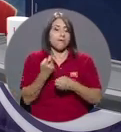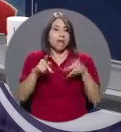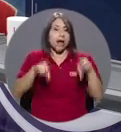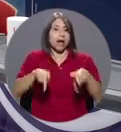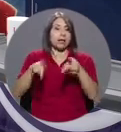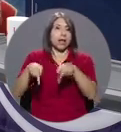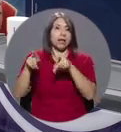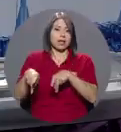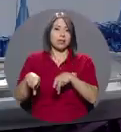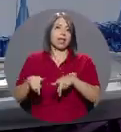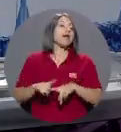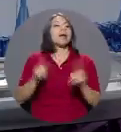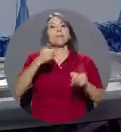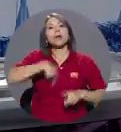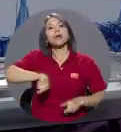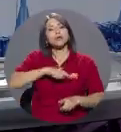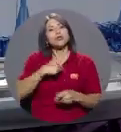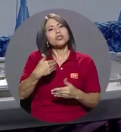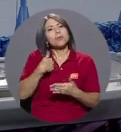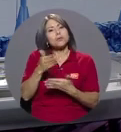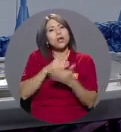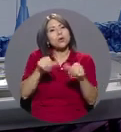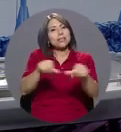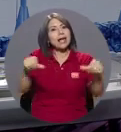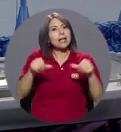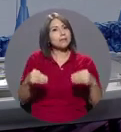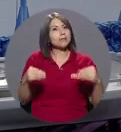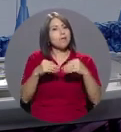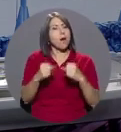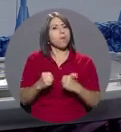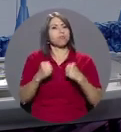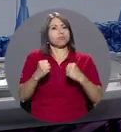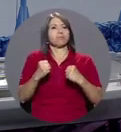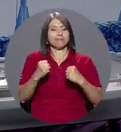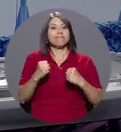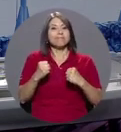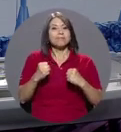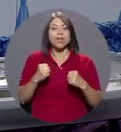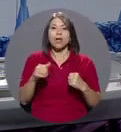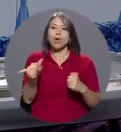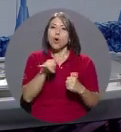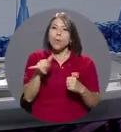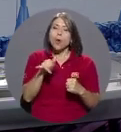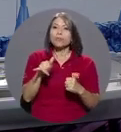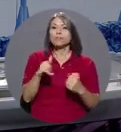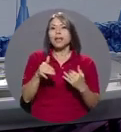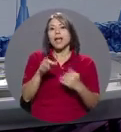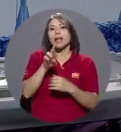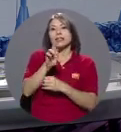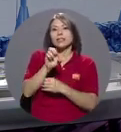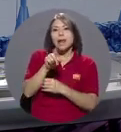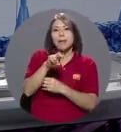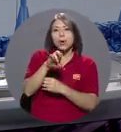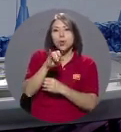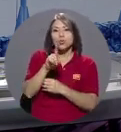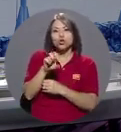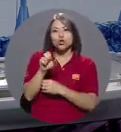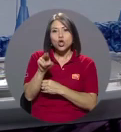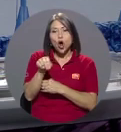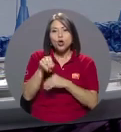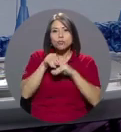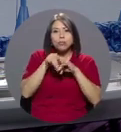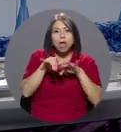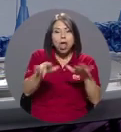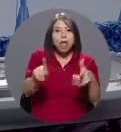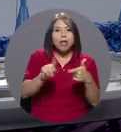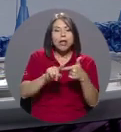nos falta gente, pero sí tenemos algunas líneas que yo creo que están muy consolidadas, ¿verdad? En la parte, como te digo, de reproducción, de nutrición,